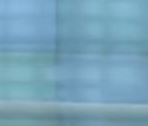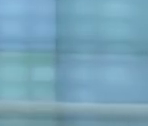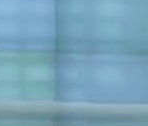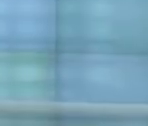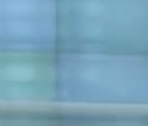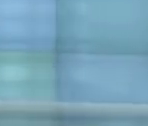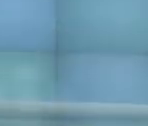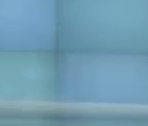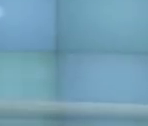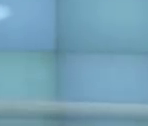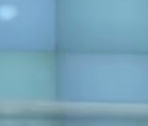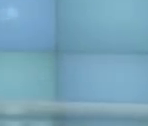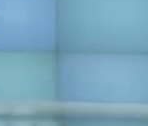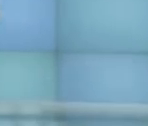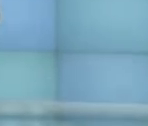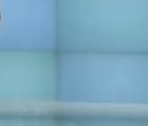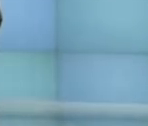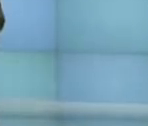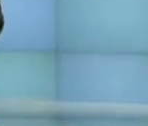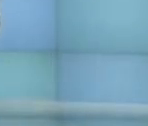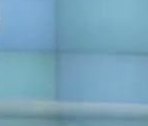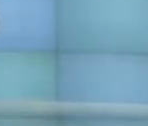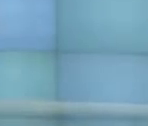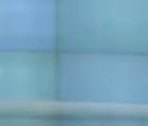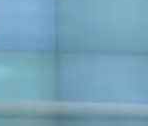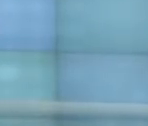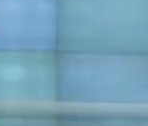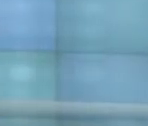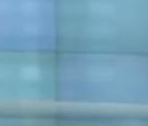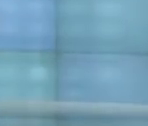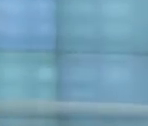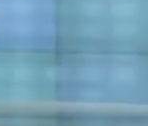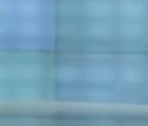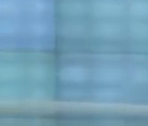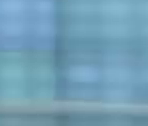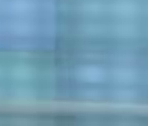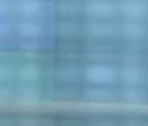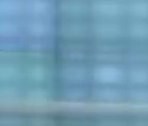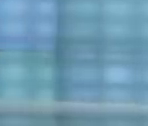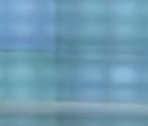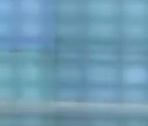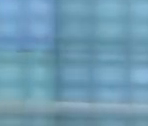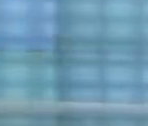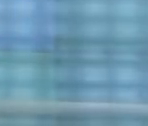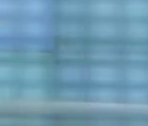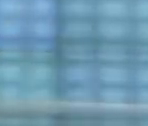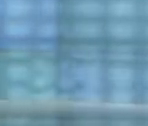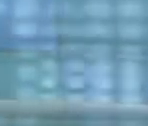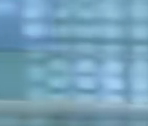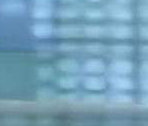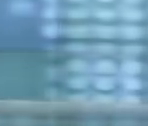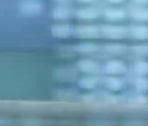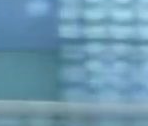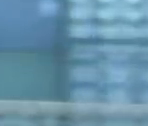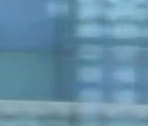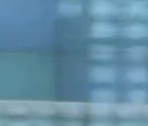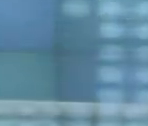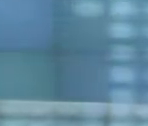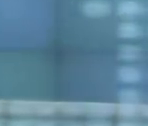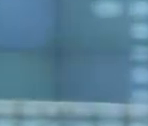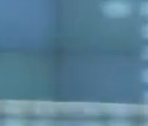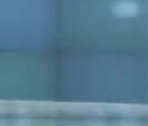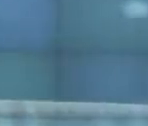lluvias. Nosotros, por supuesto, estaremos muy atentos a todas estas informaciones y de inmediato los invitamos a continuar con nuestra